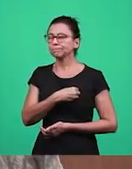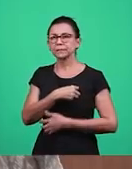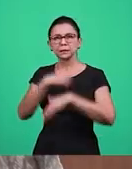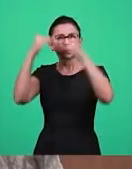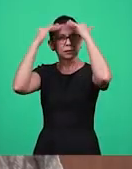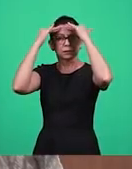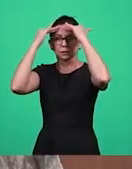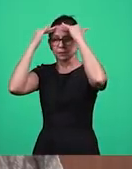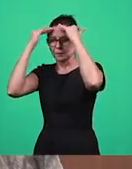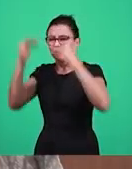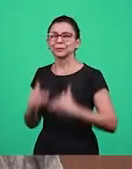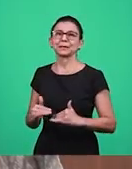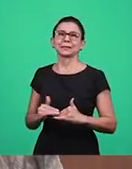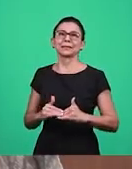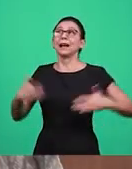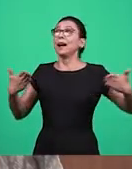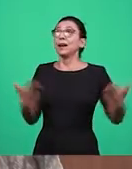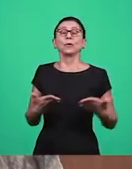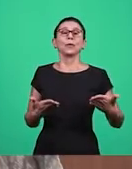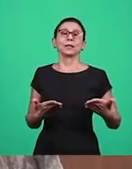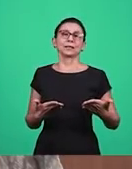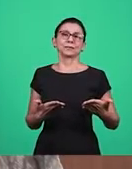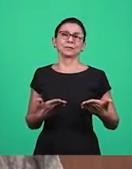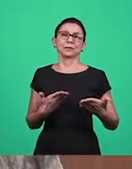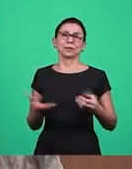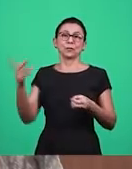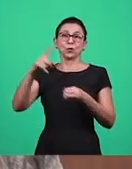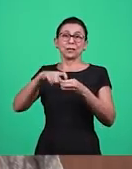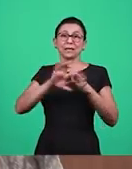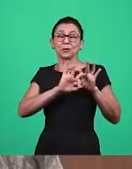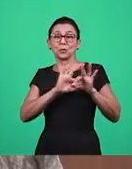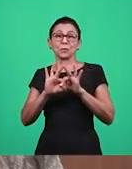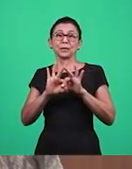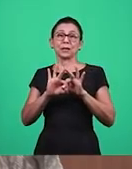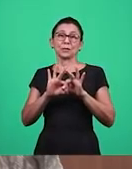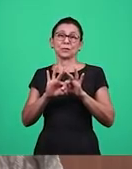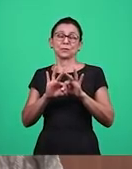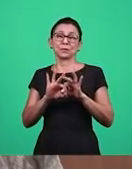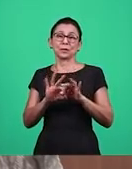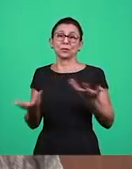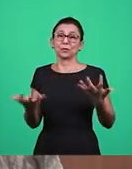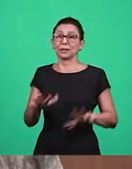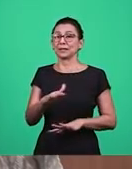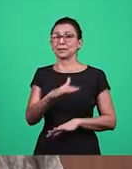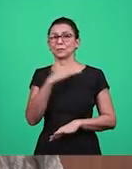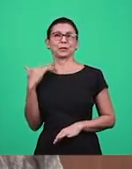desobedecí, y ahora yo quiero volver, necesito volver, yo no quiero este juicio sobre